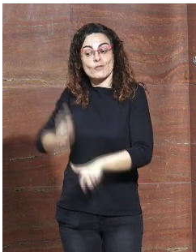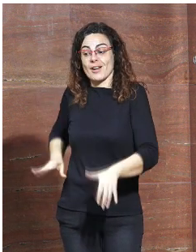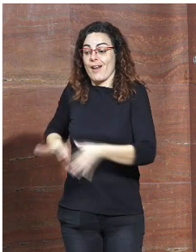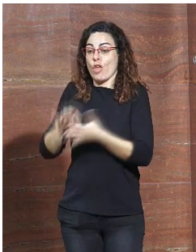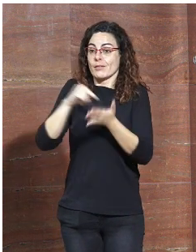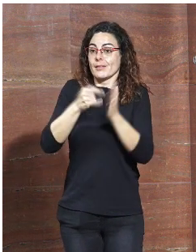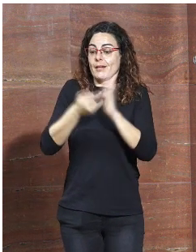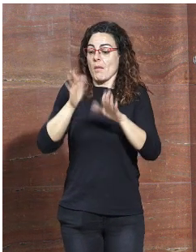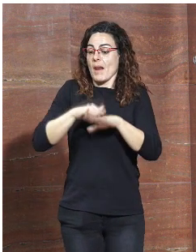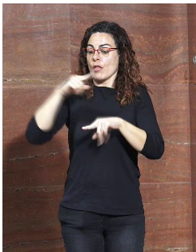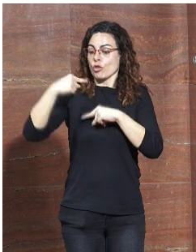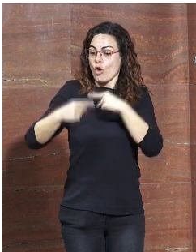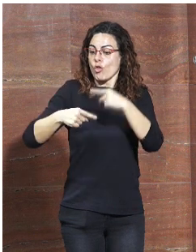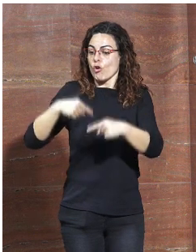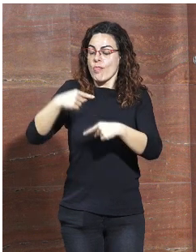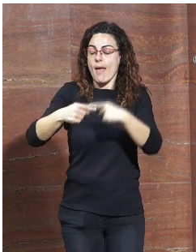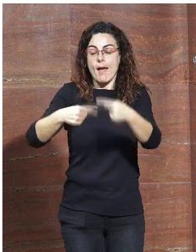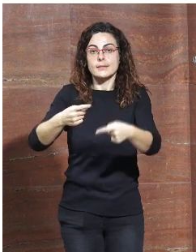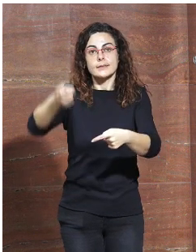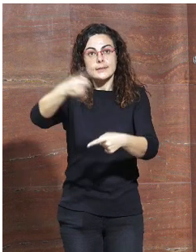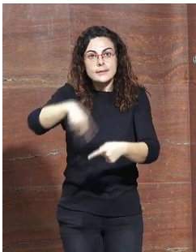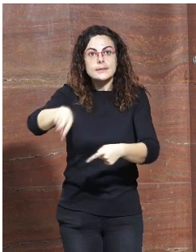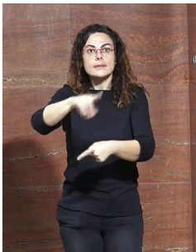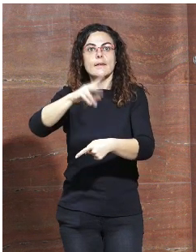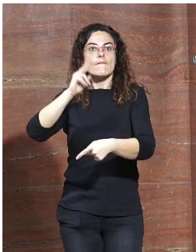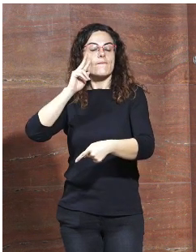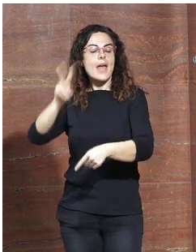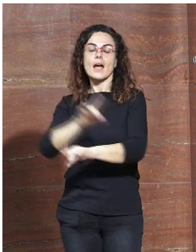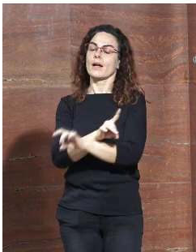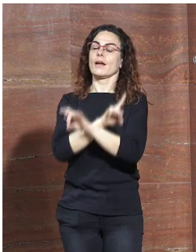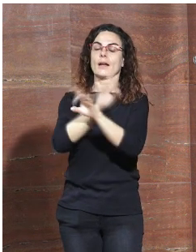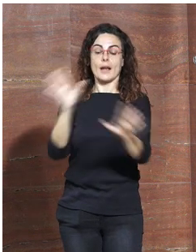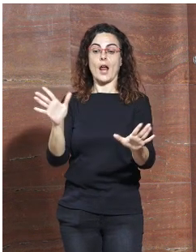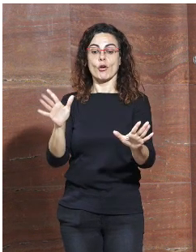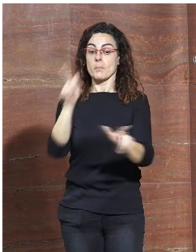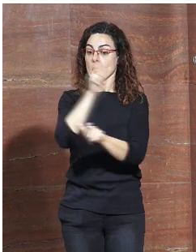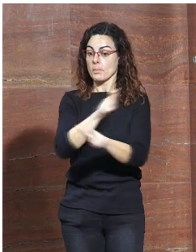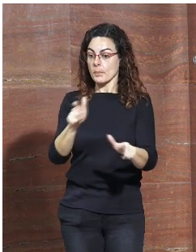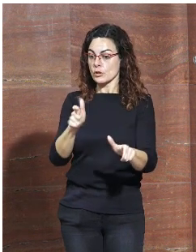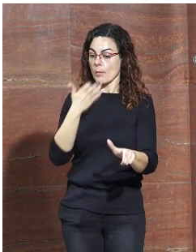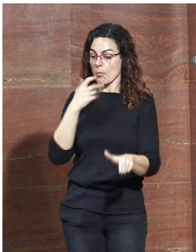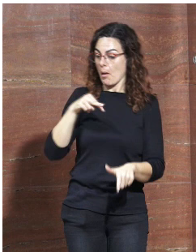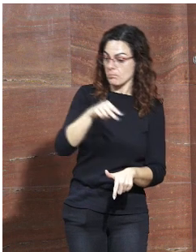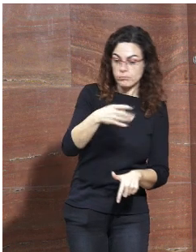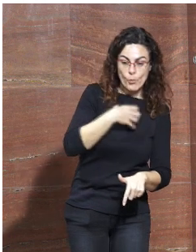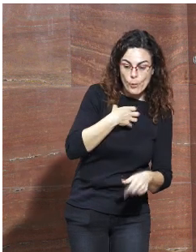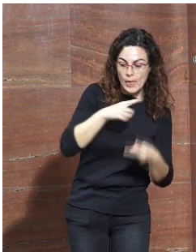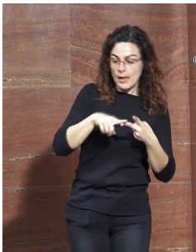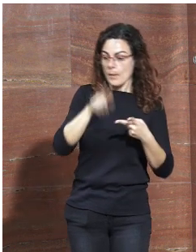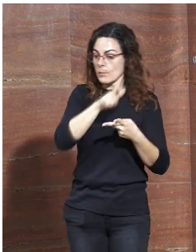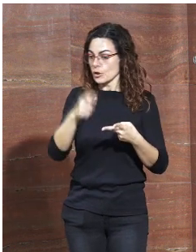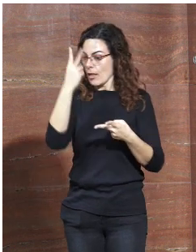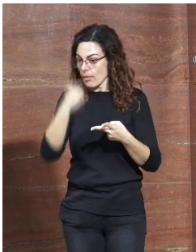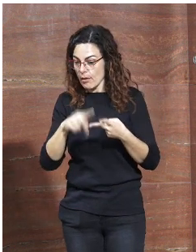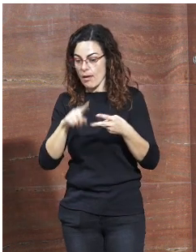su día a día tengan incorporada esta visión de que hay personas que no caminan, hay personas que no ven, hay personas que no